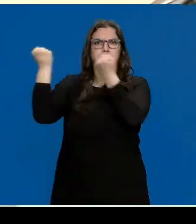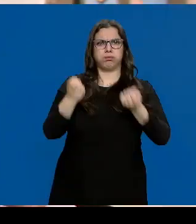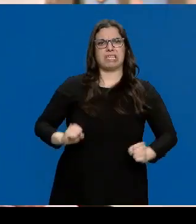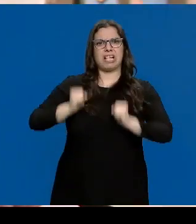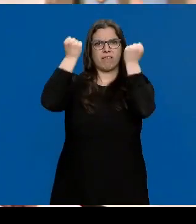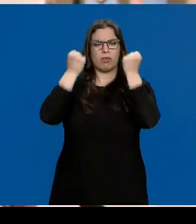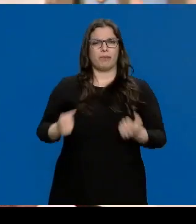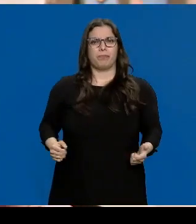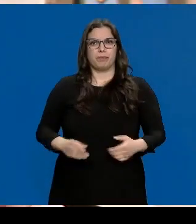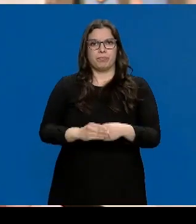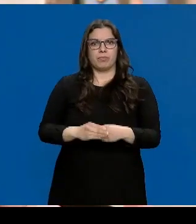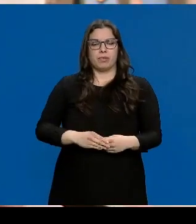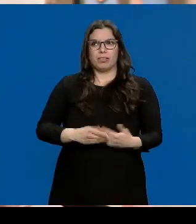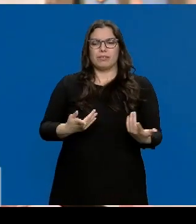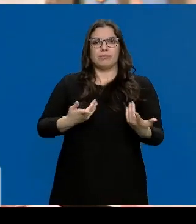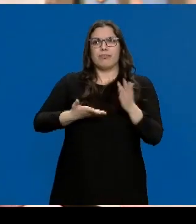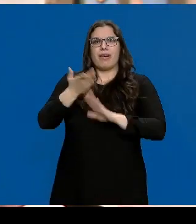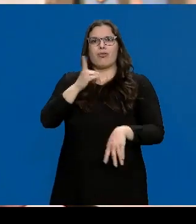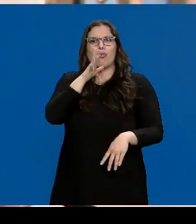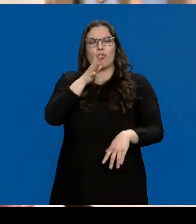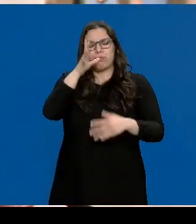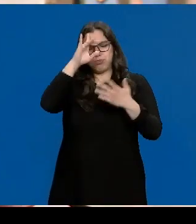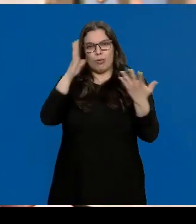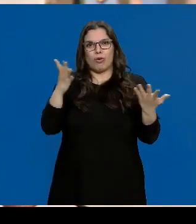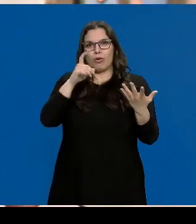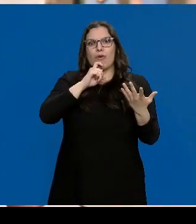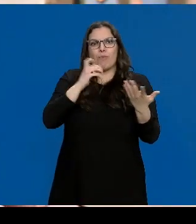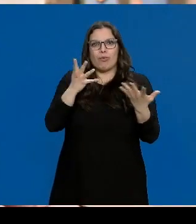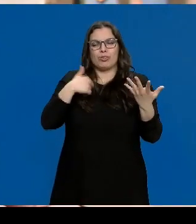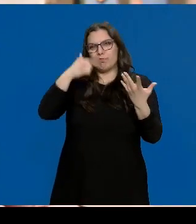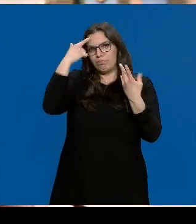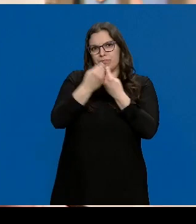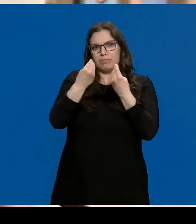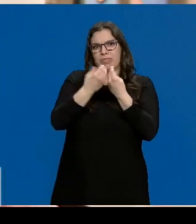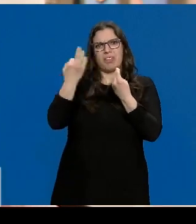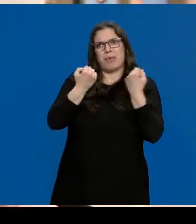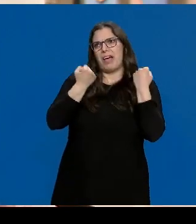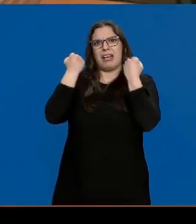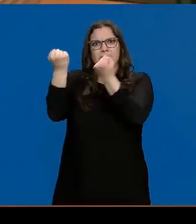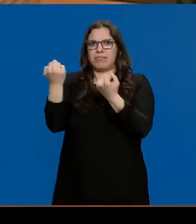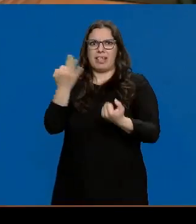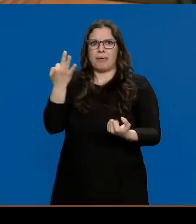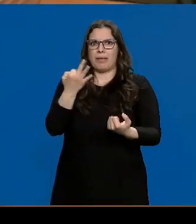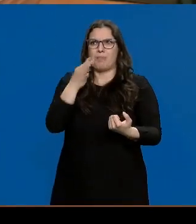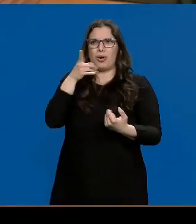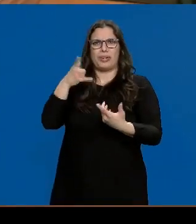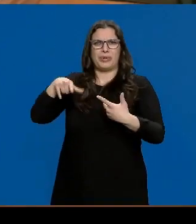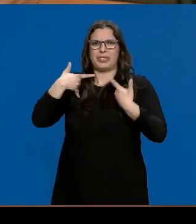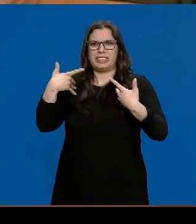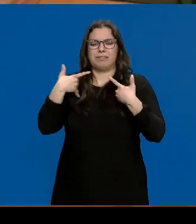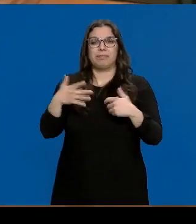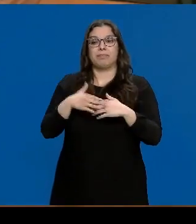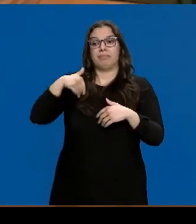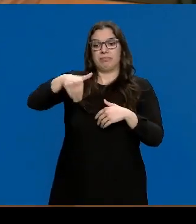salvos. ¿Cómo no irles a echar una mano hasta ahí? ¿Cómo no ir a ayudarles después del infierno que están viviendo? En breve les registrarán